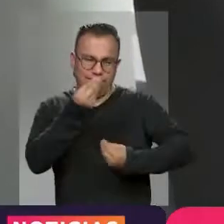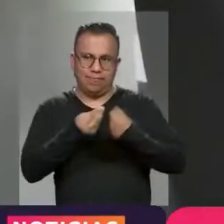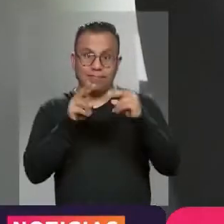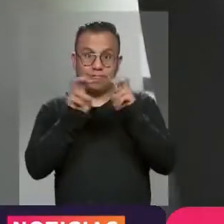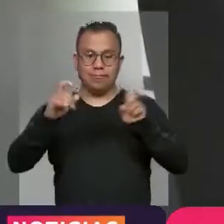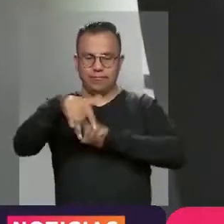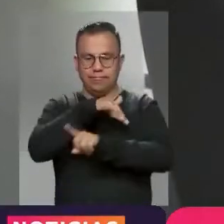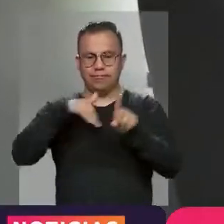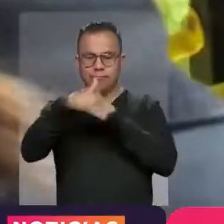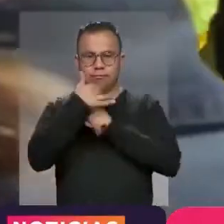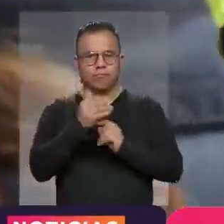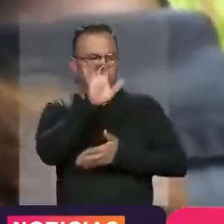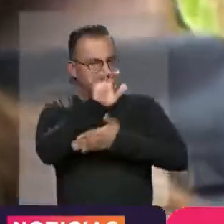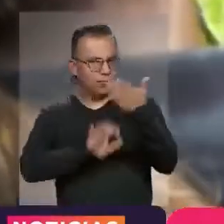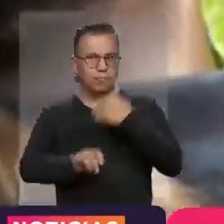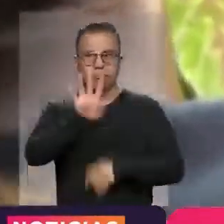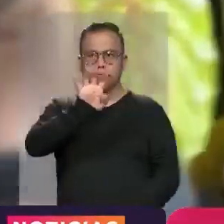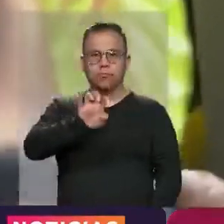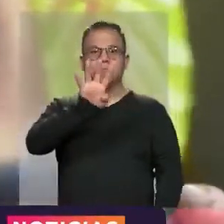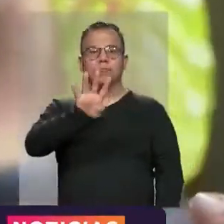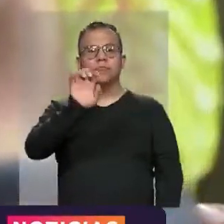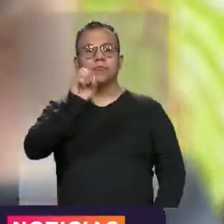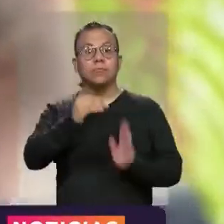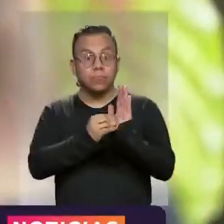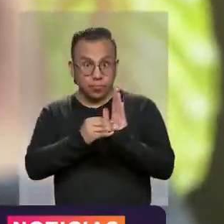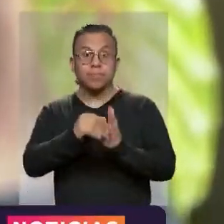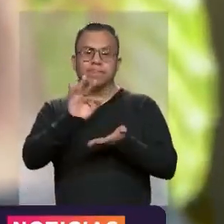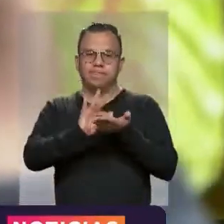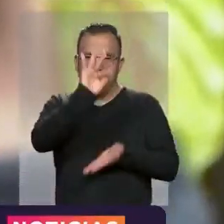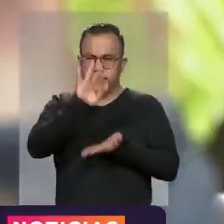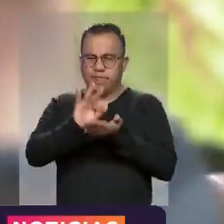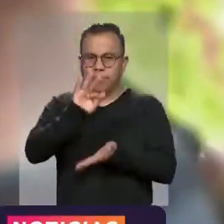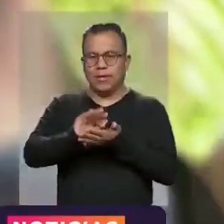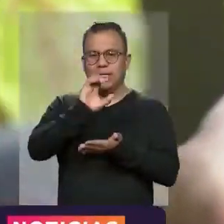medio ambiente se logra una disminución de 94.300 toneladas de CO2 en un año.